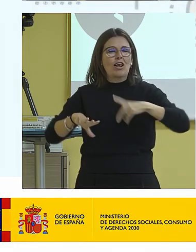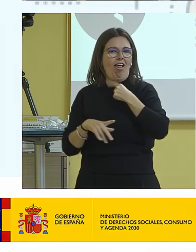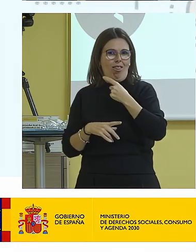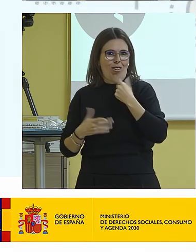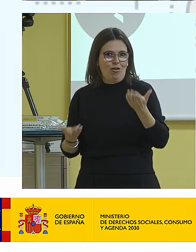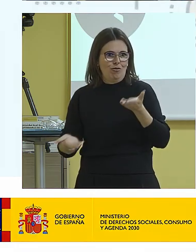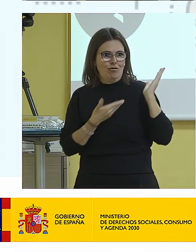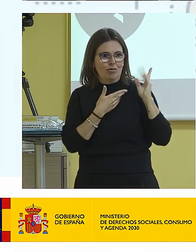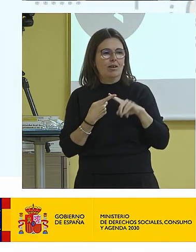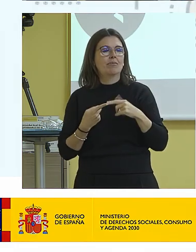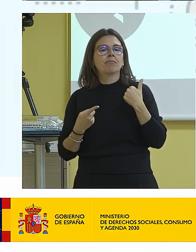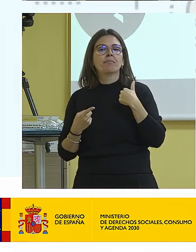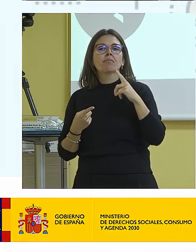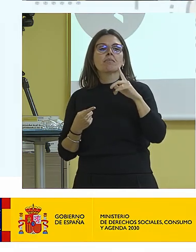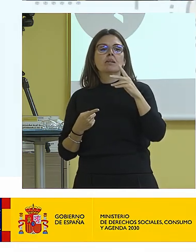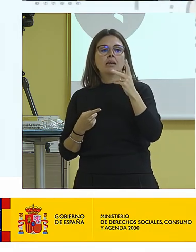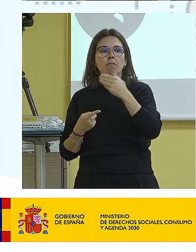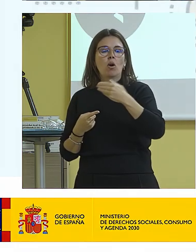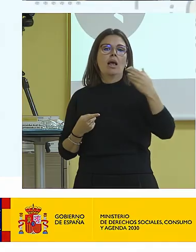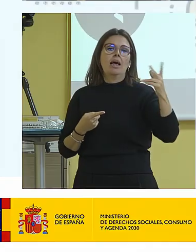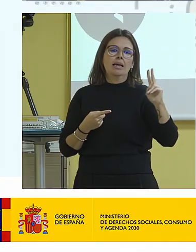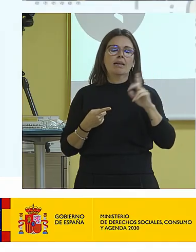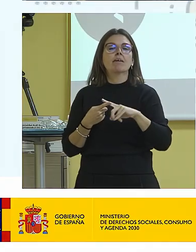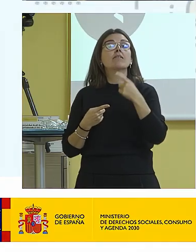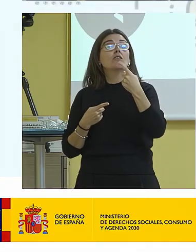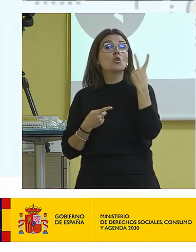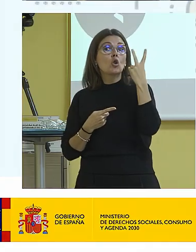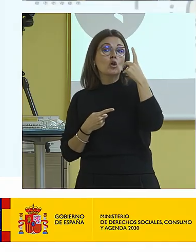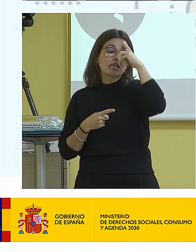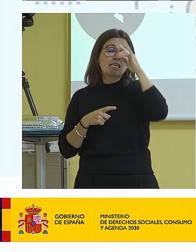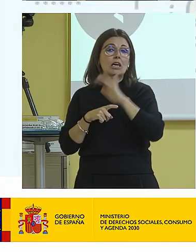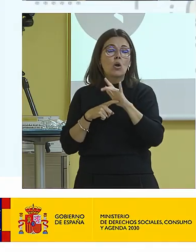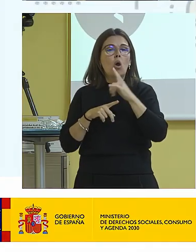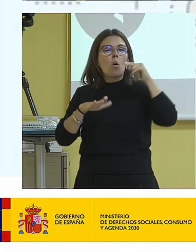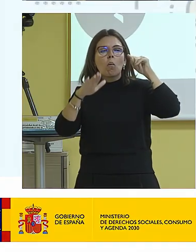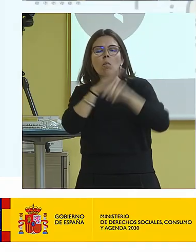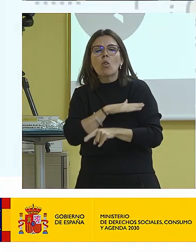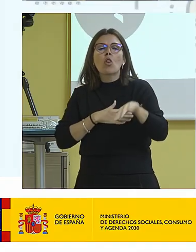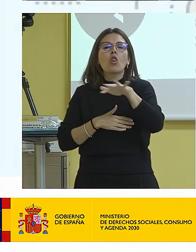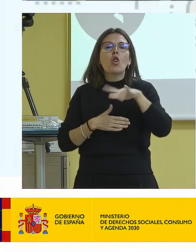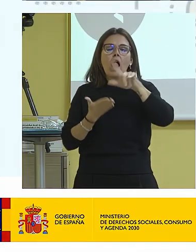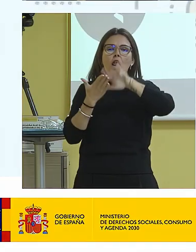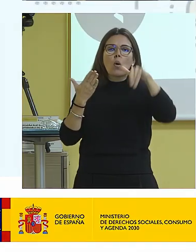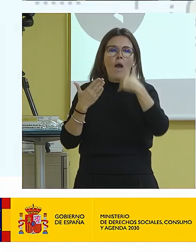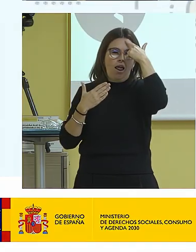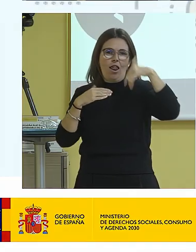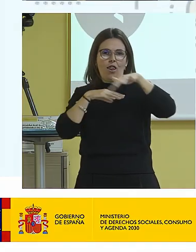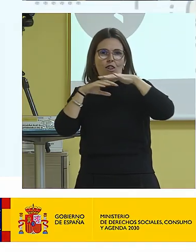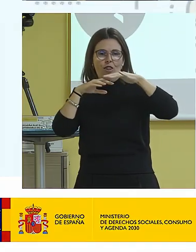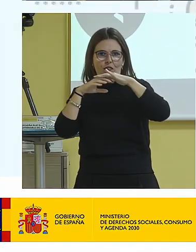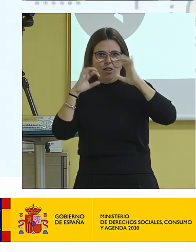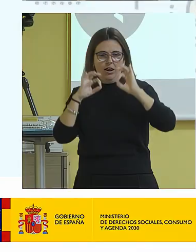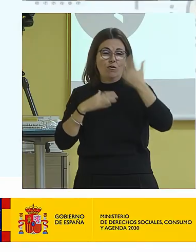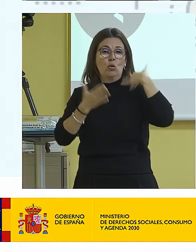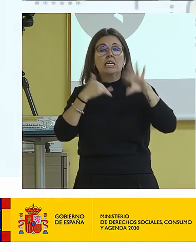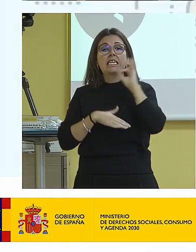Estos son Paul Broca y Carl Wernicke. Son 2 neurólogos que profundizan en las zonas del lenguaje en el cerebro. Además, evidencia siglo